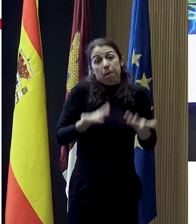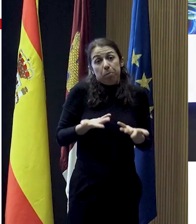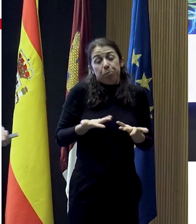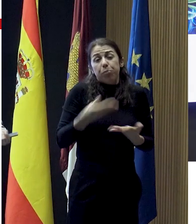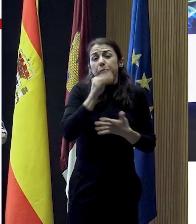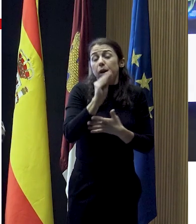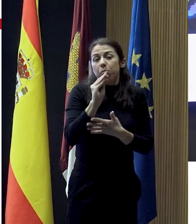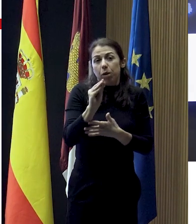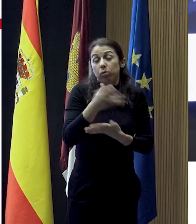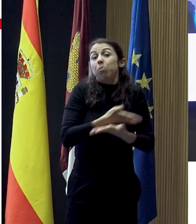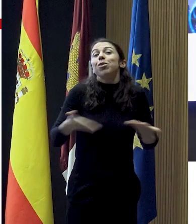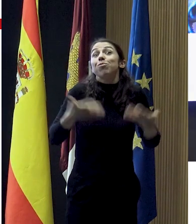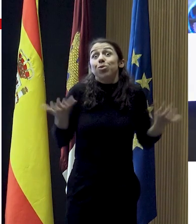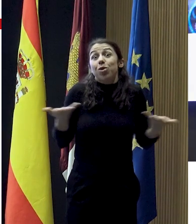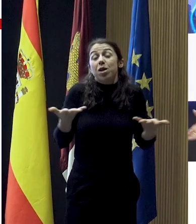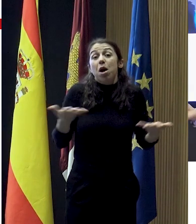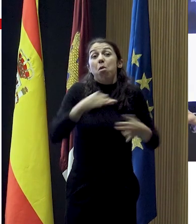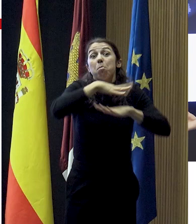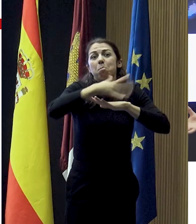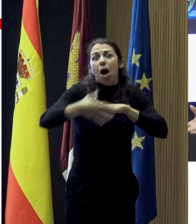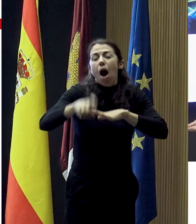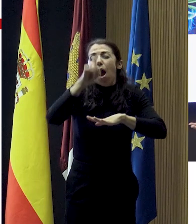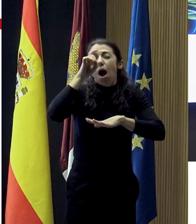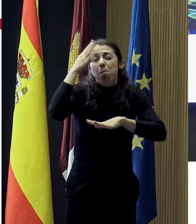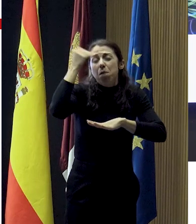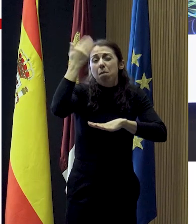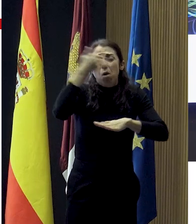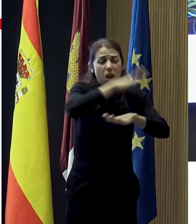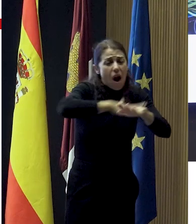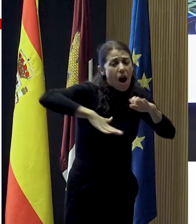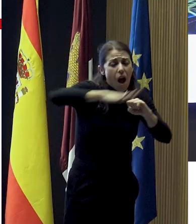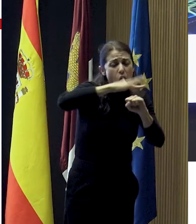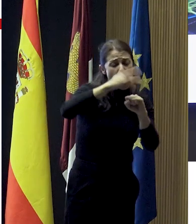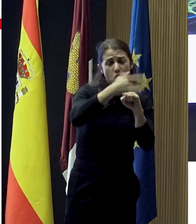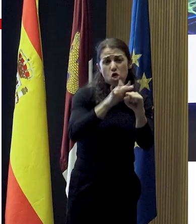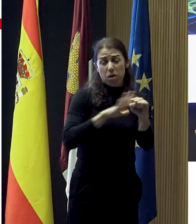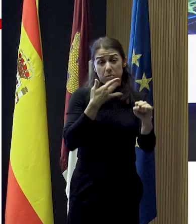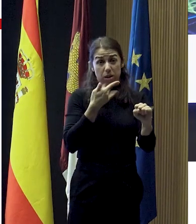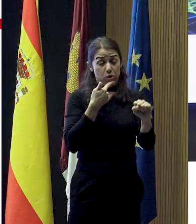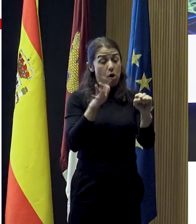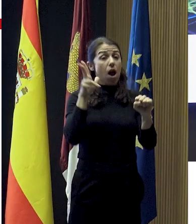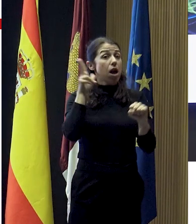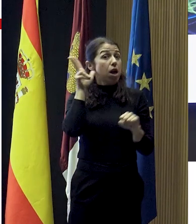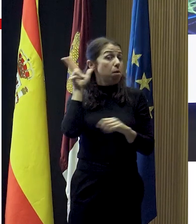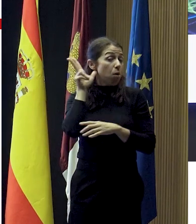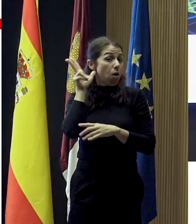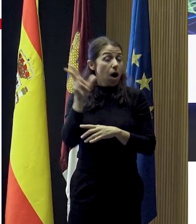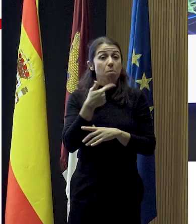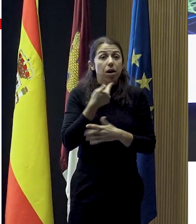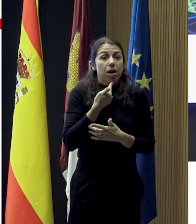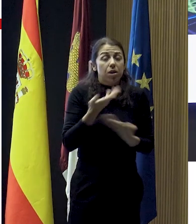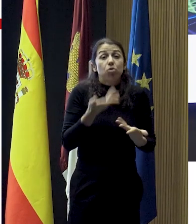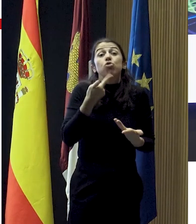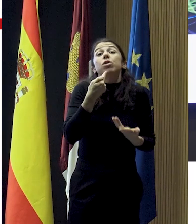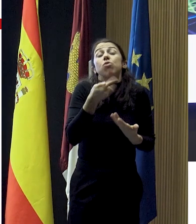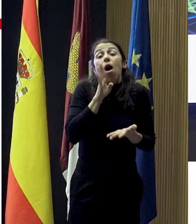Entonces, la pregunta del millón, pero entonces, Mar, ¿dónde se ubica la memoria? Me estás haciendo un lío, si me has dicho que estaba en el hipocampo. Bueno, yo os he